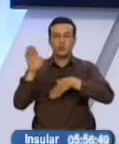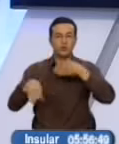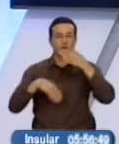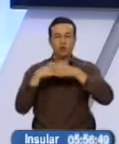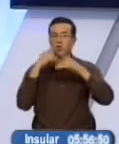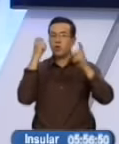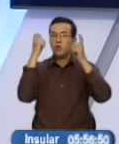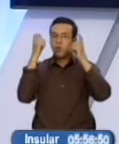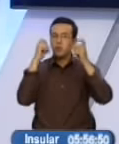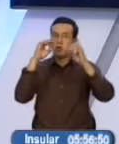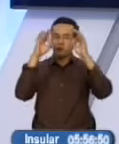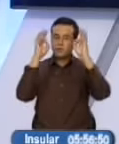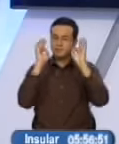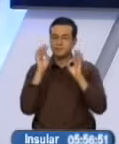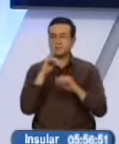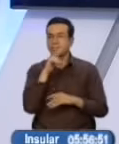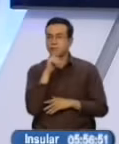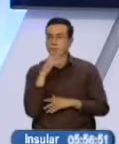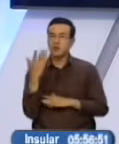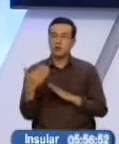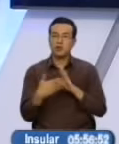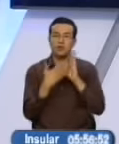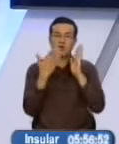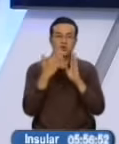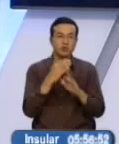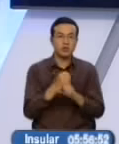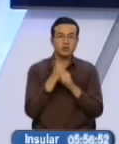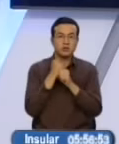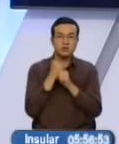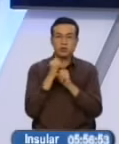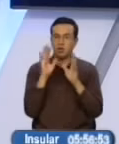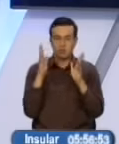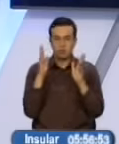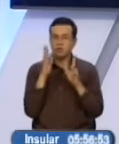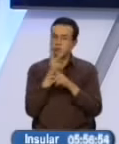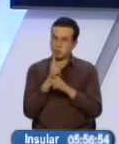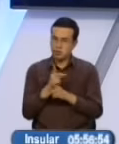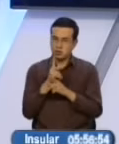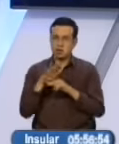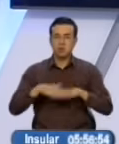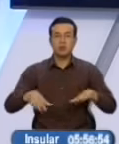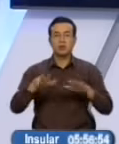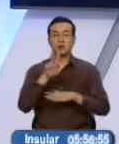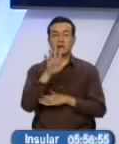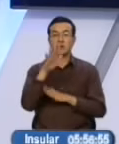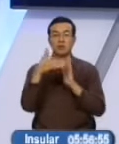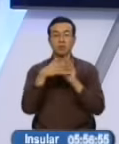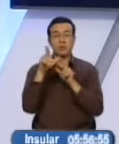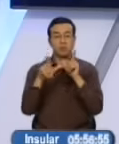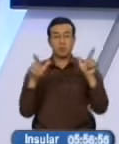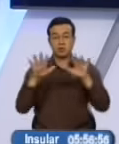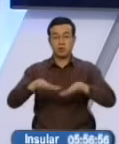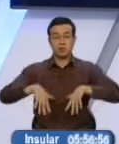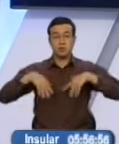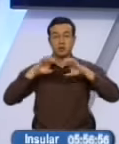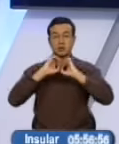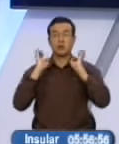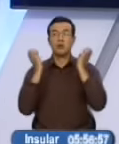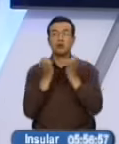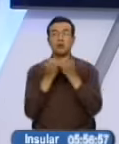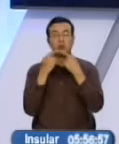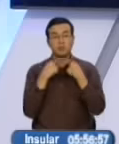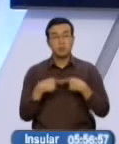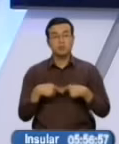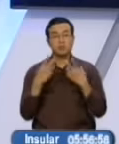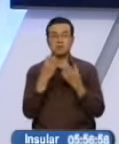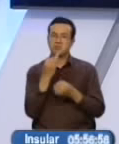control para que nadie atente contra la seguridad de los casi 35.000 espectadores que estarán esta noche en el Estadio Olímpico Atahualpa. Se habla, entre